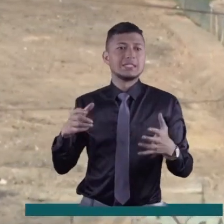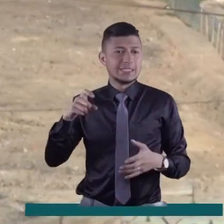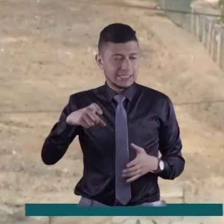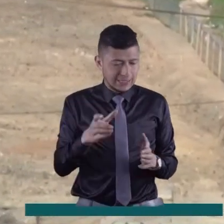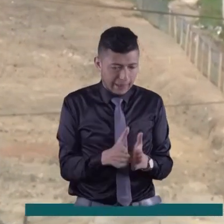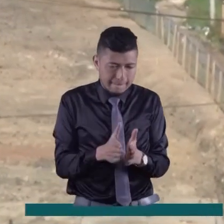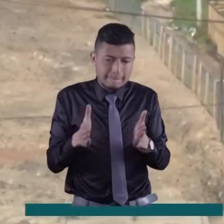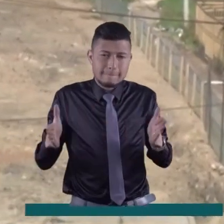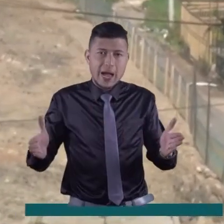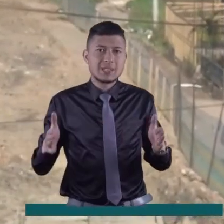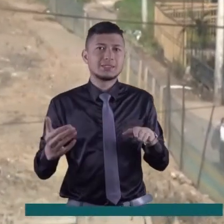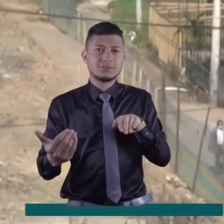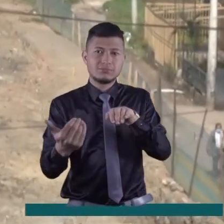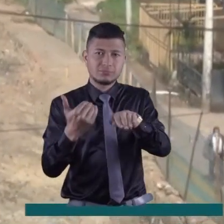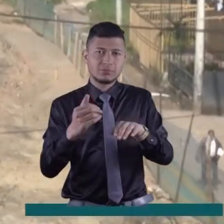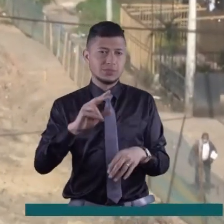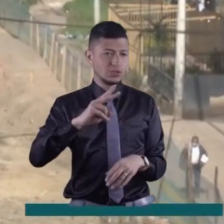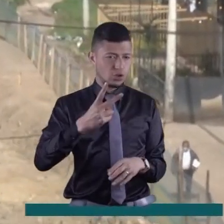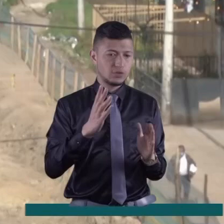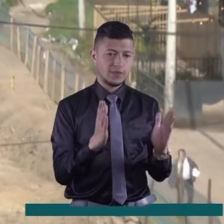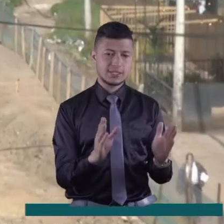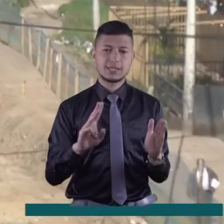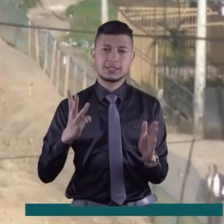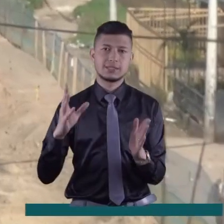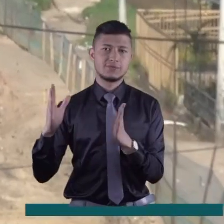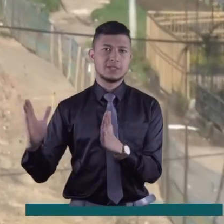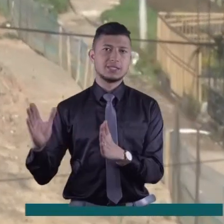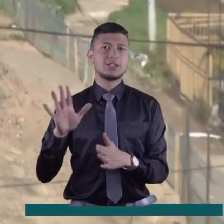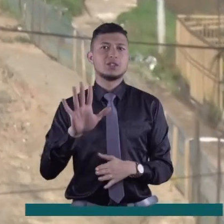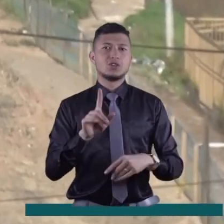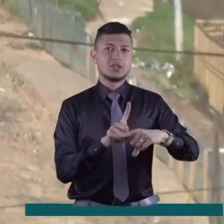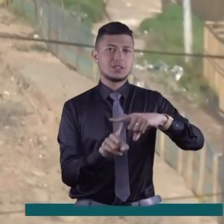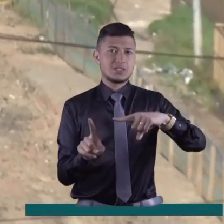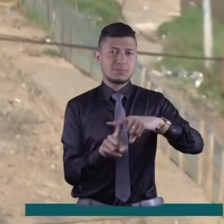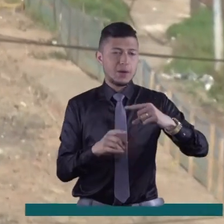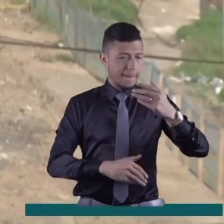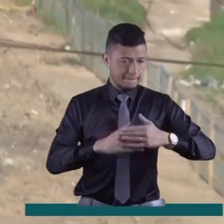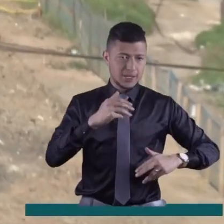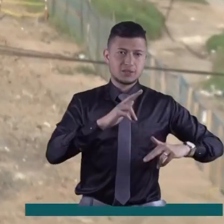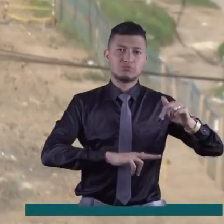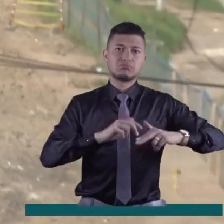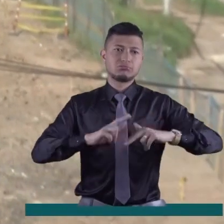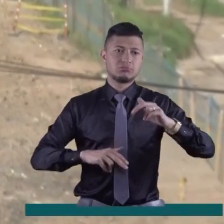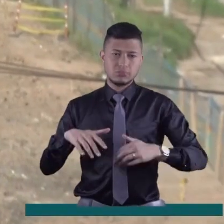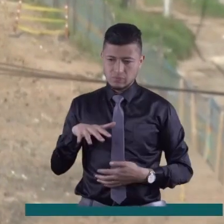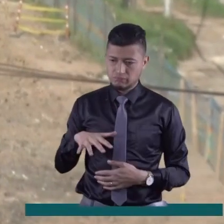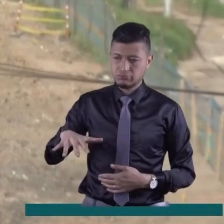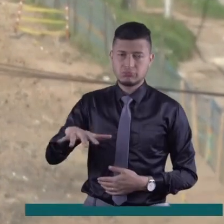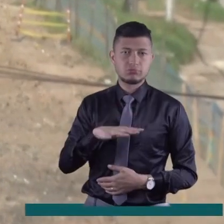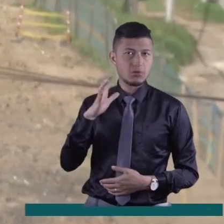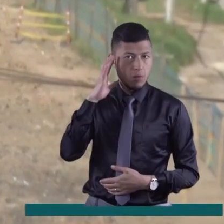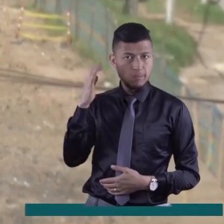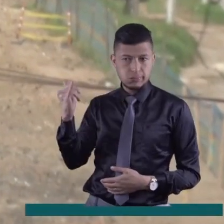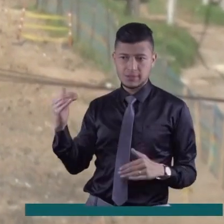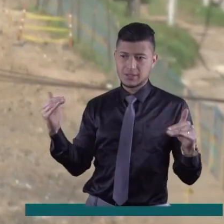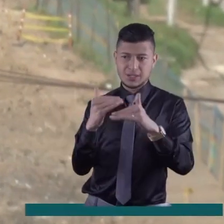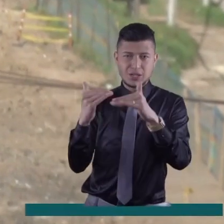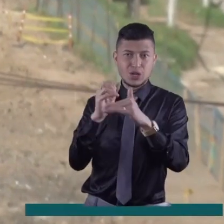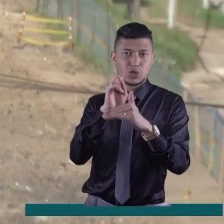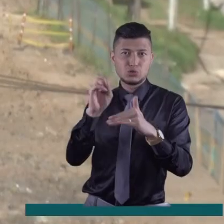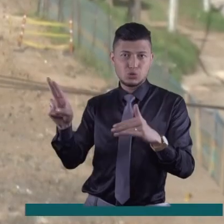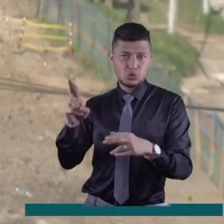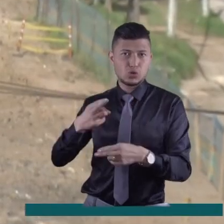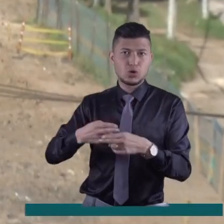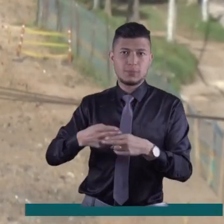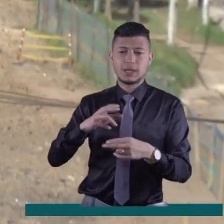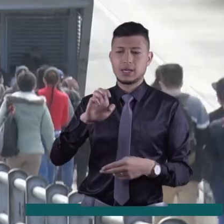la ampliación de las fases 2 y 3 del sistema, iniciando su construcción en este sector de la autopista sur, conocido